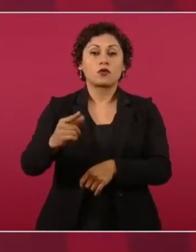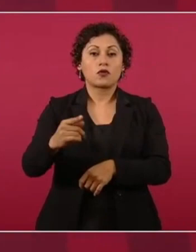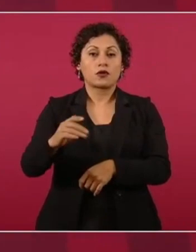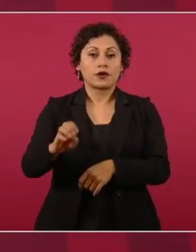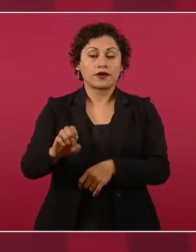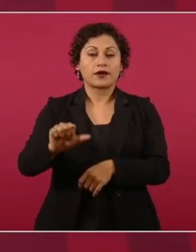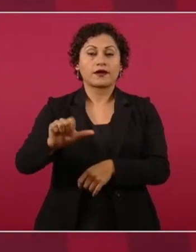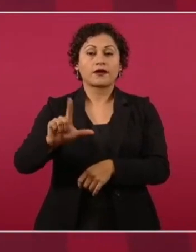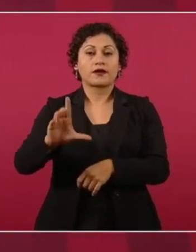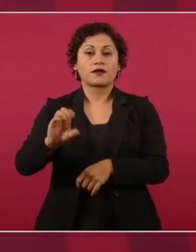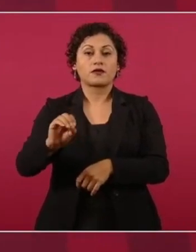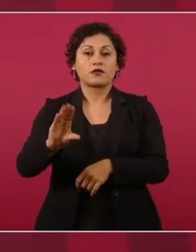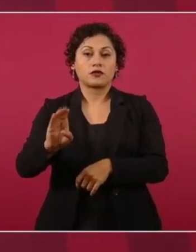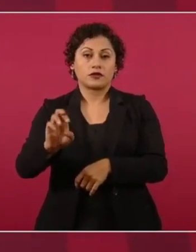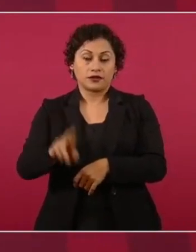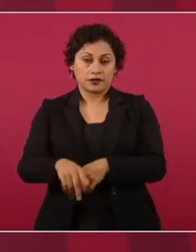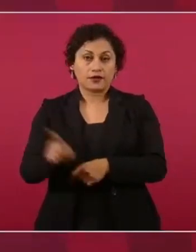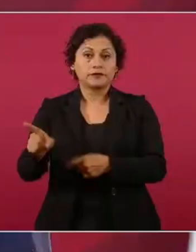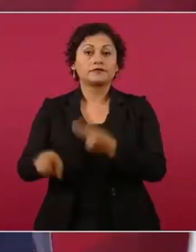luego